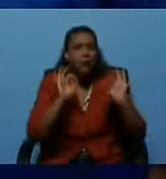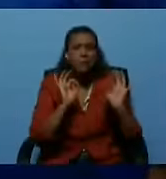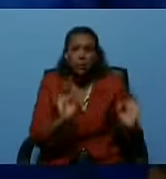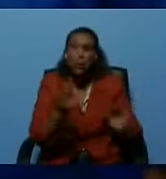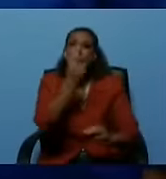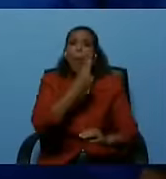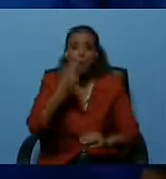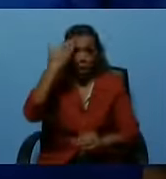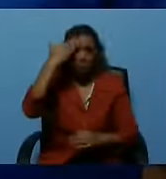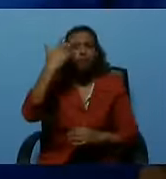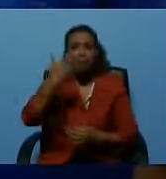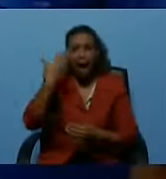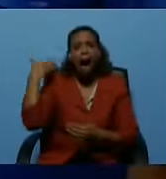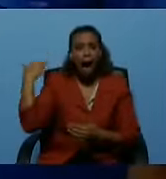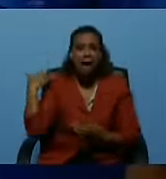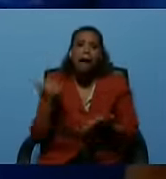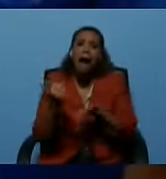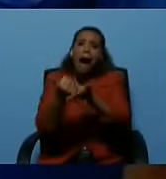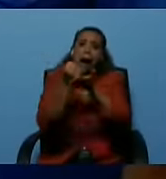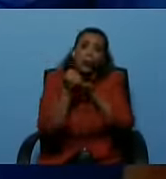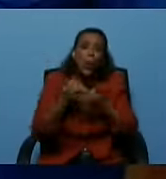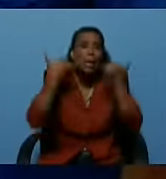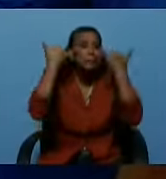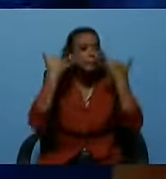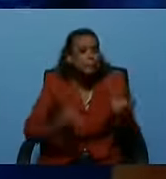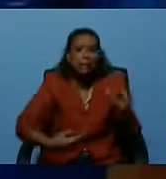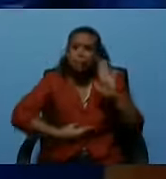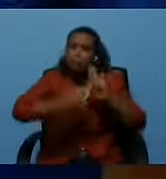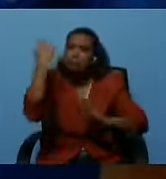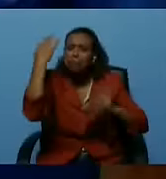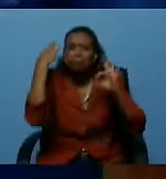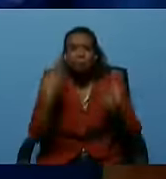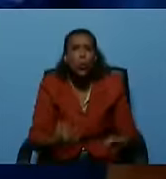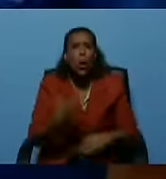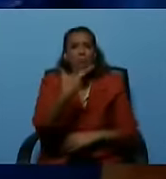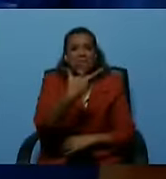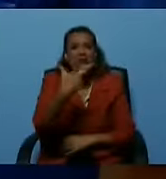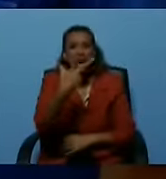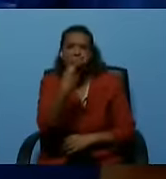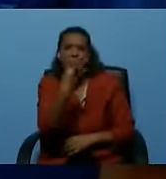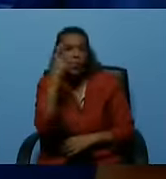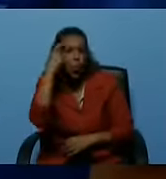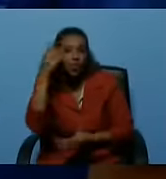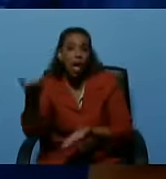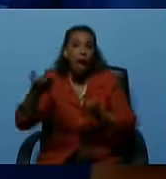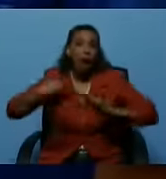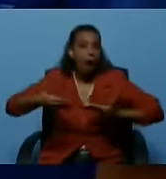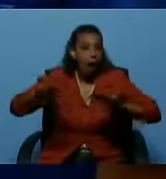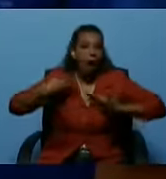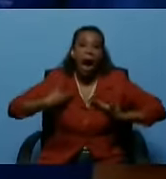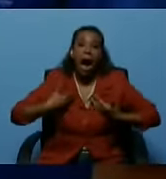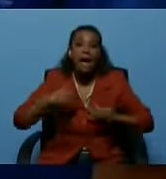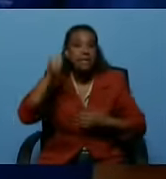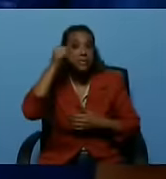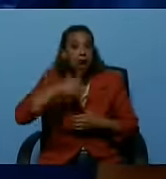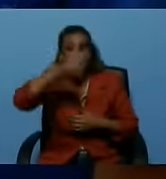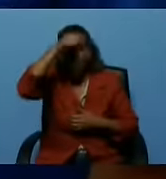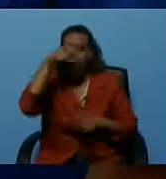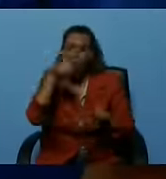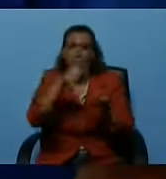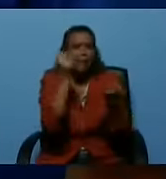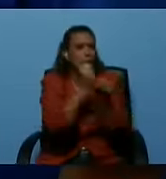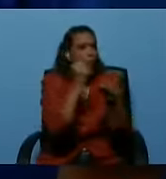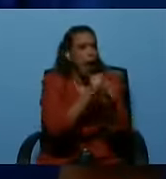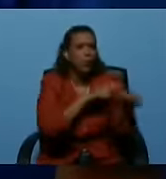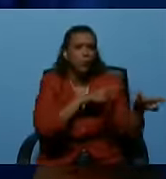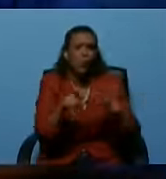cumplieron con lo que prometieron, que nos iban a ayudar inmediatamente, y de verdad en 3-4 días nos ayudaron bastante y ya el fin de semana estábamos trabajando.